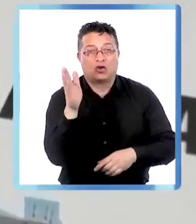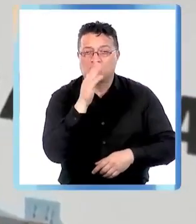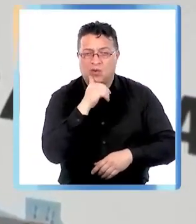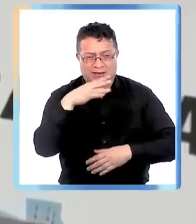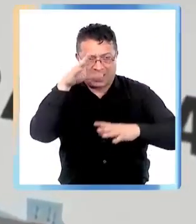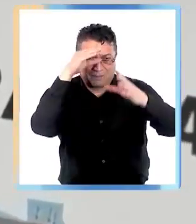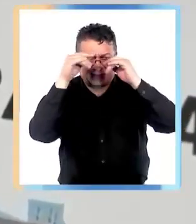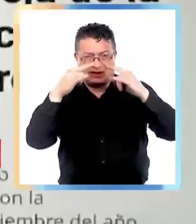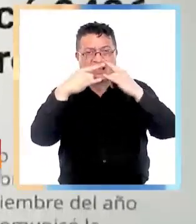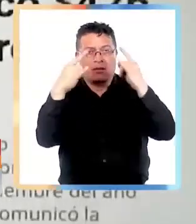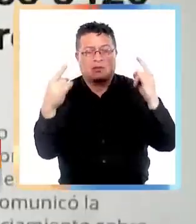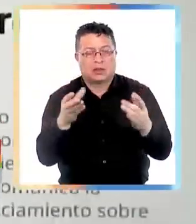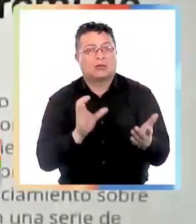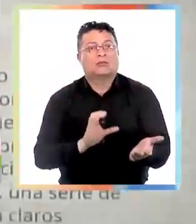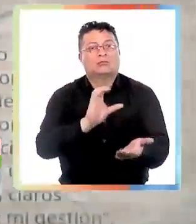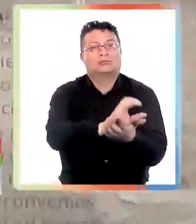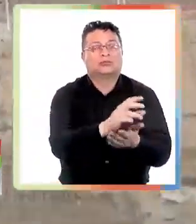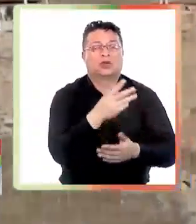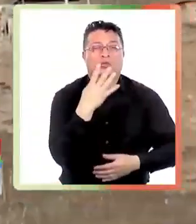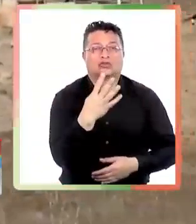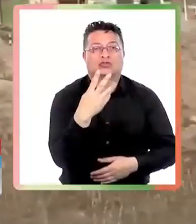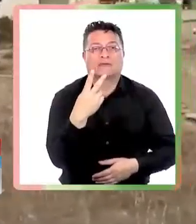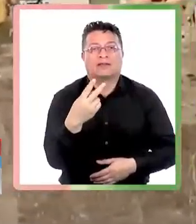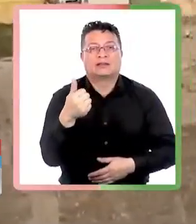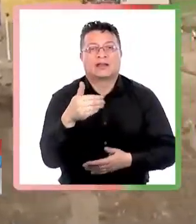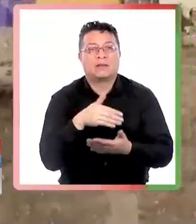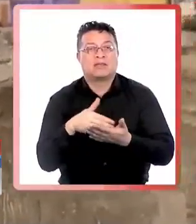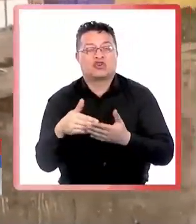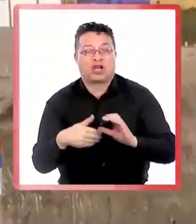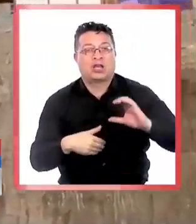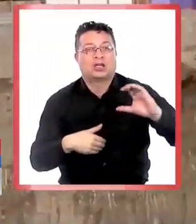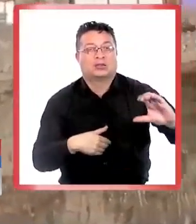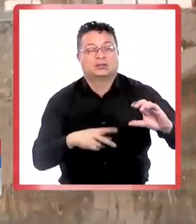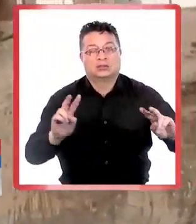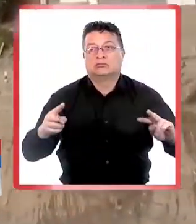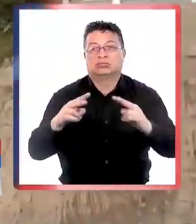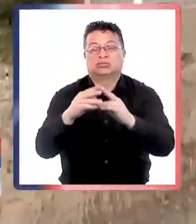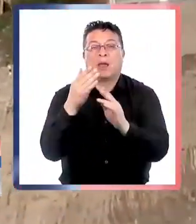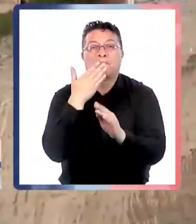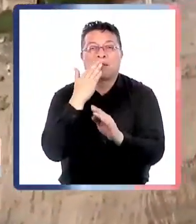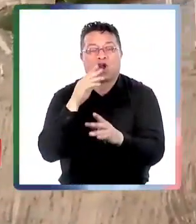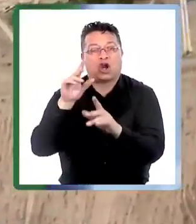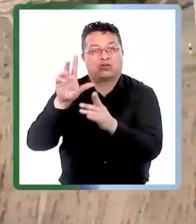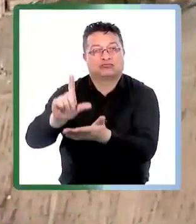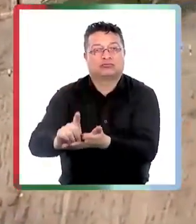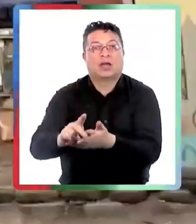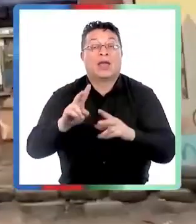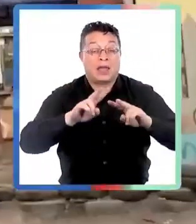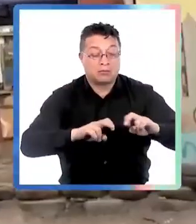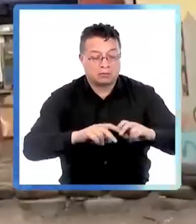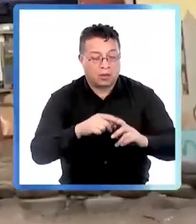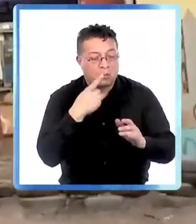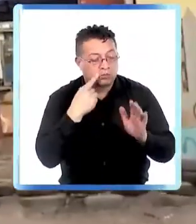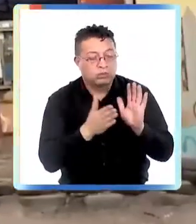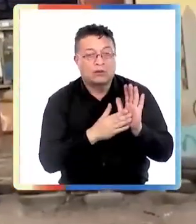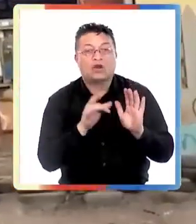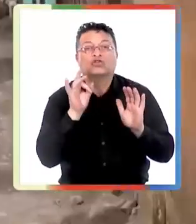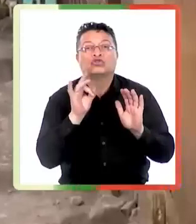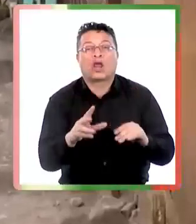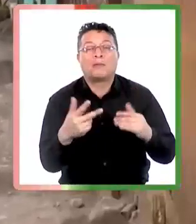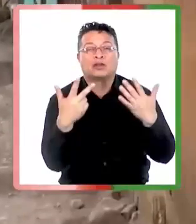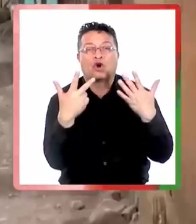nula experiencia en campamentos, le asignaron 426 millones de pesos para obras de mejoramiento y la